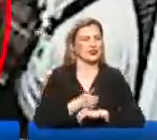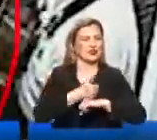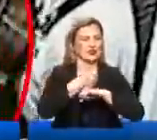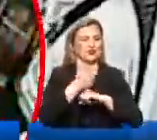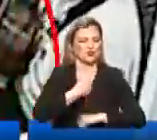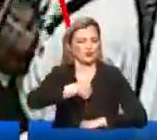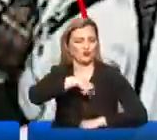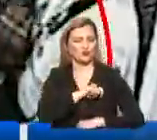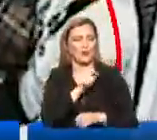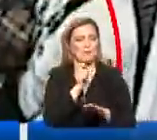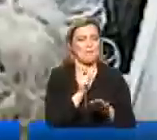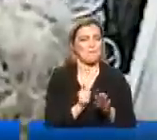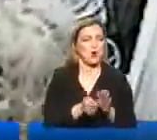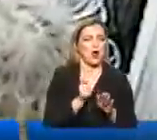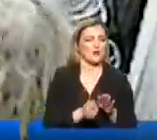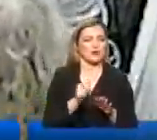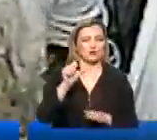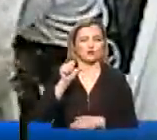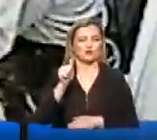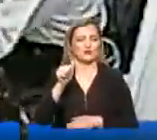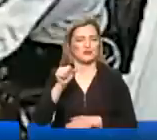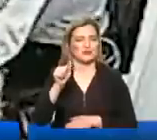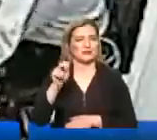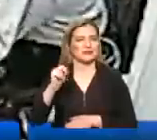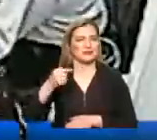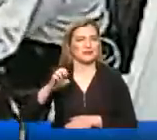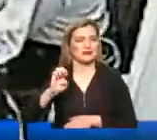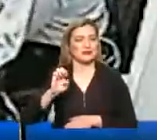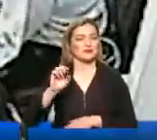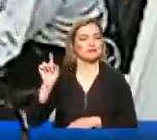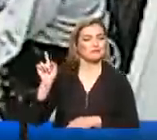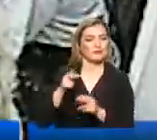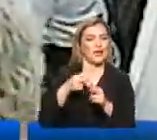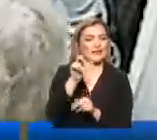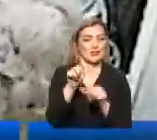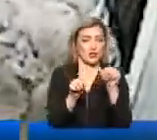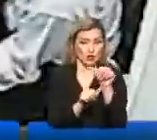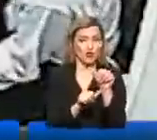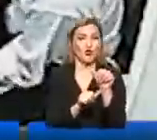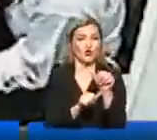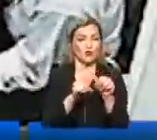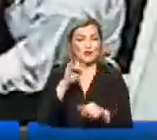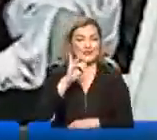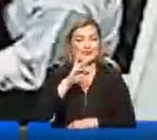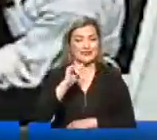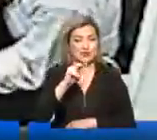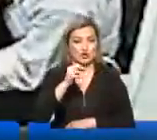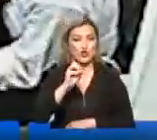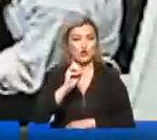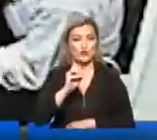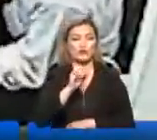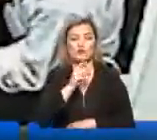Garzón, abogado de Assange, el ciudadano Chema Guijarro, ex asesor de Patiño, y a la periodista